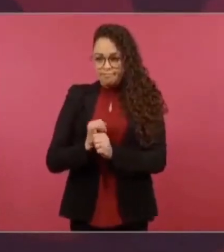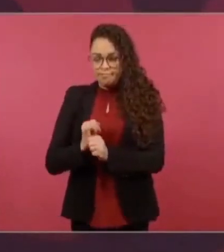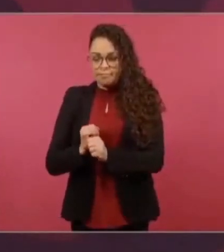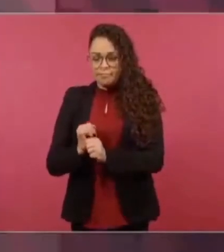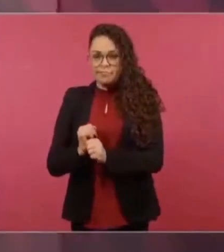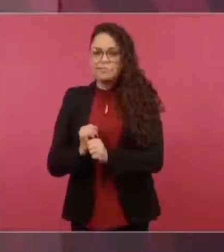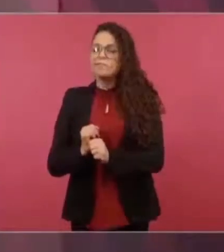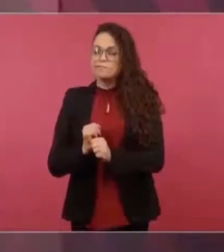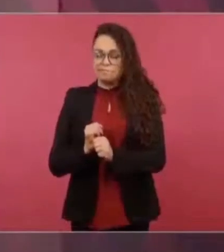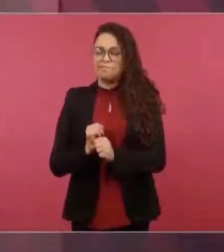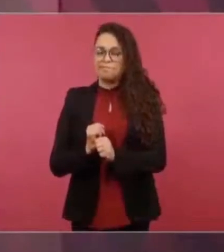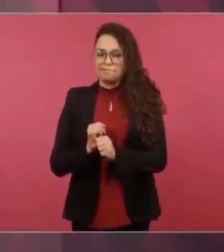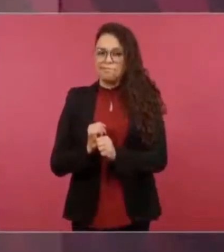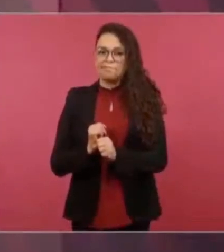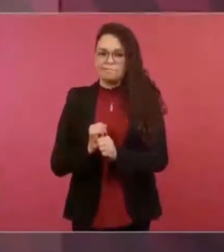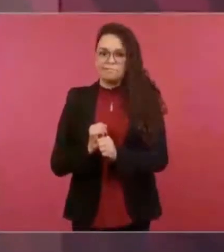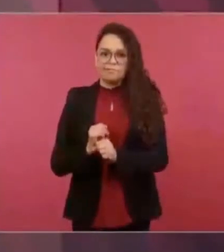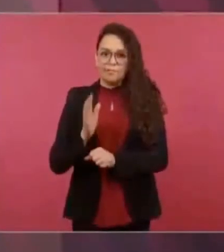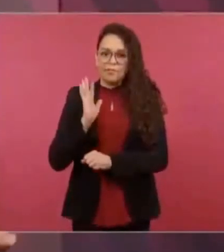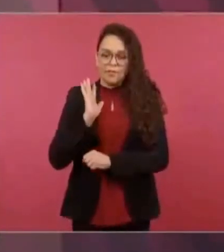pues no había